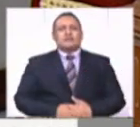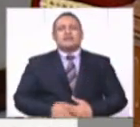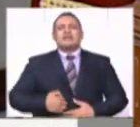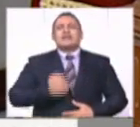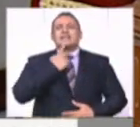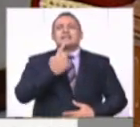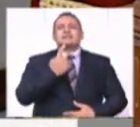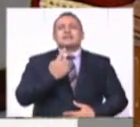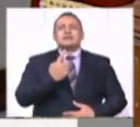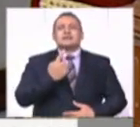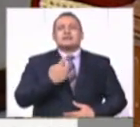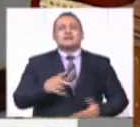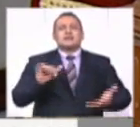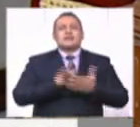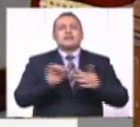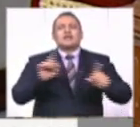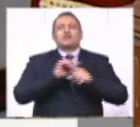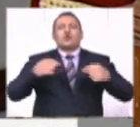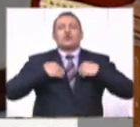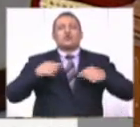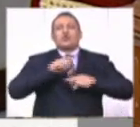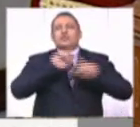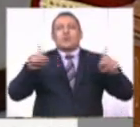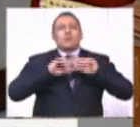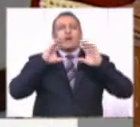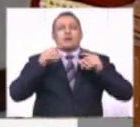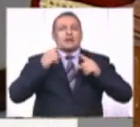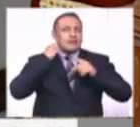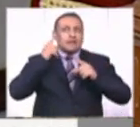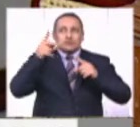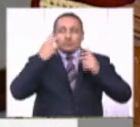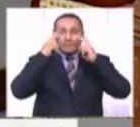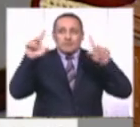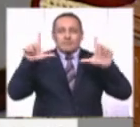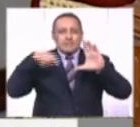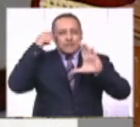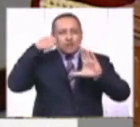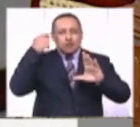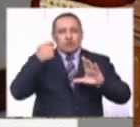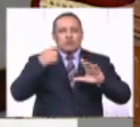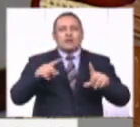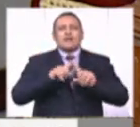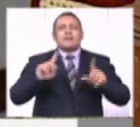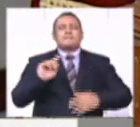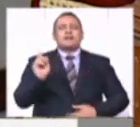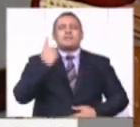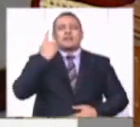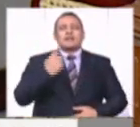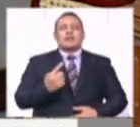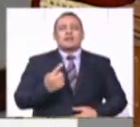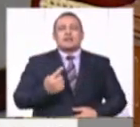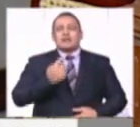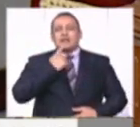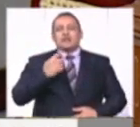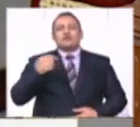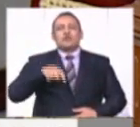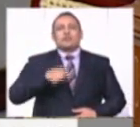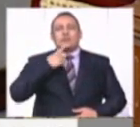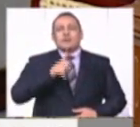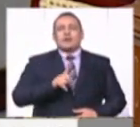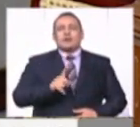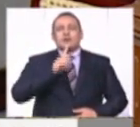dice que no he debido decir eso que acaban de escuchar que primeramente he debido